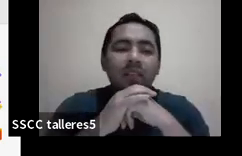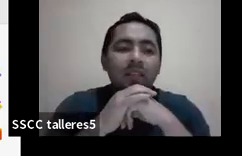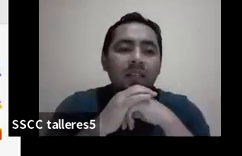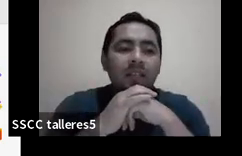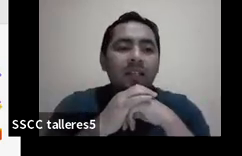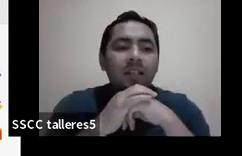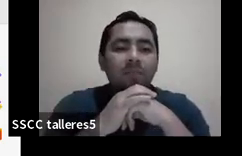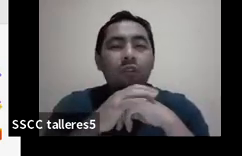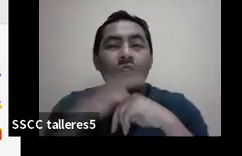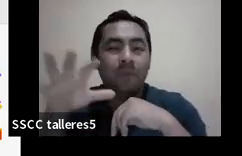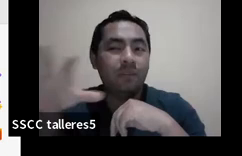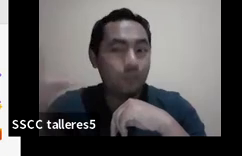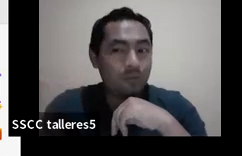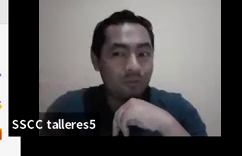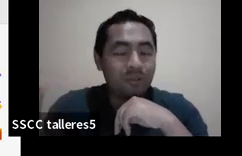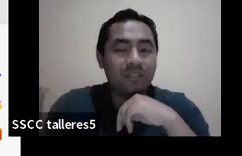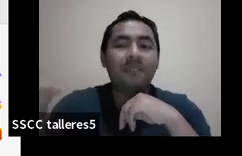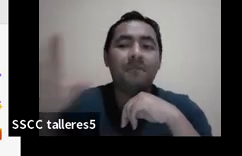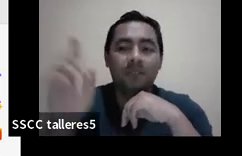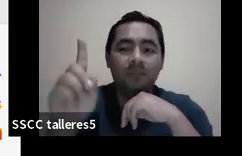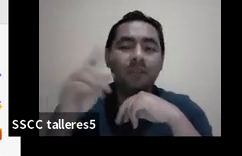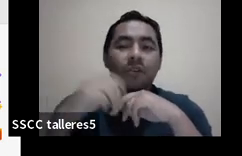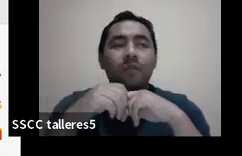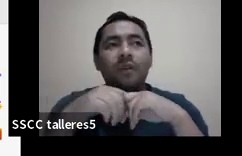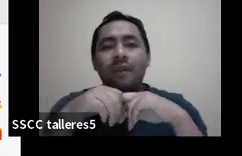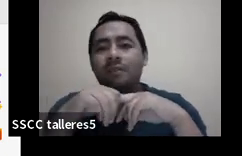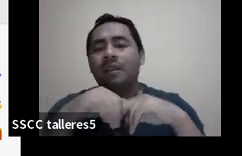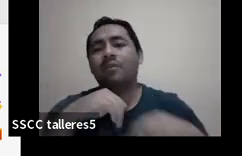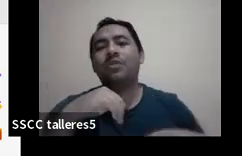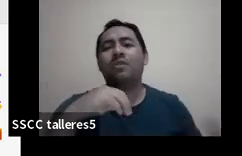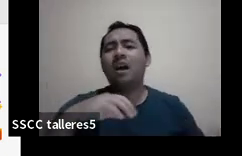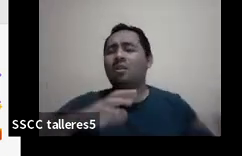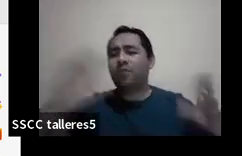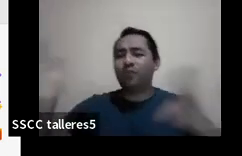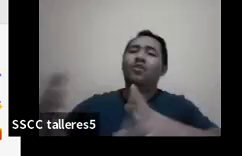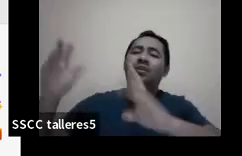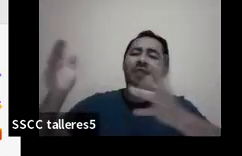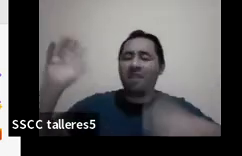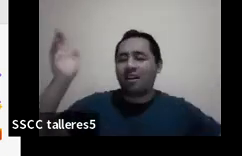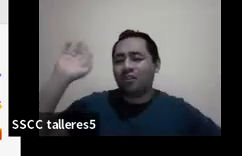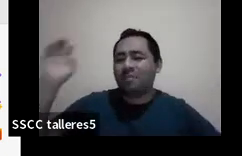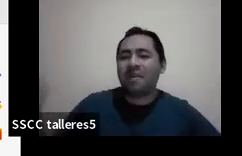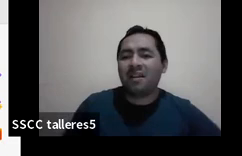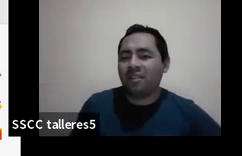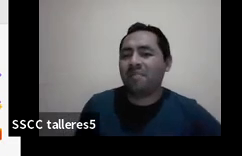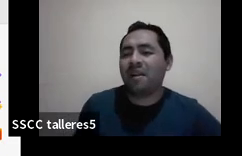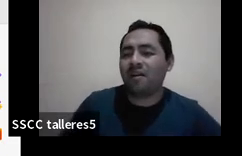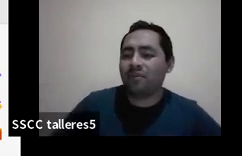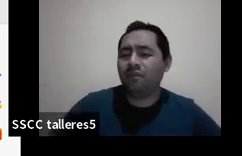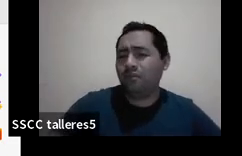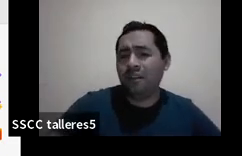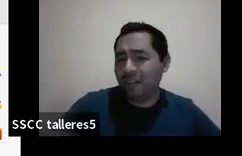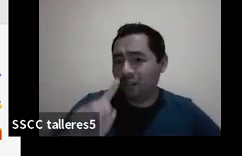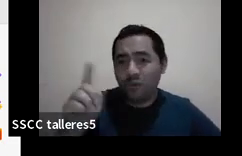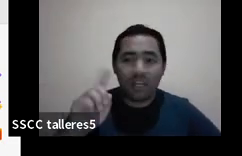factor. Pero no depende mucho de los profesores, ¿eh? Eso también, ojo. A veces he escuchado, ay, los profesores, qué malos, no se preparan, no están